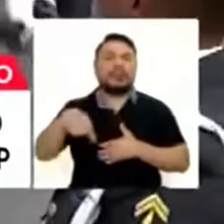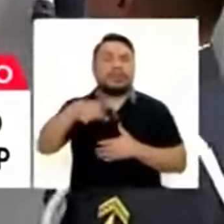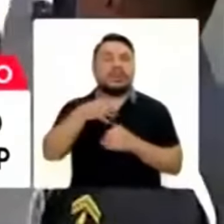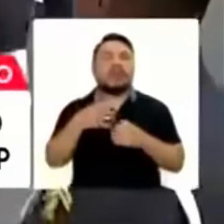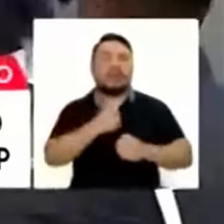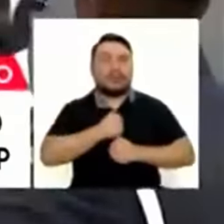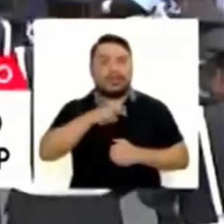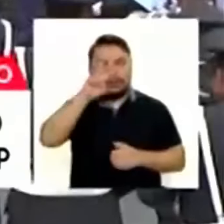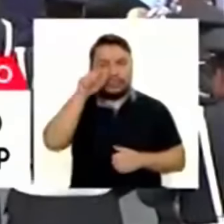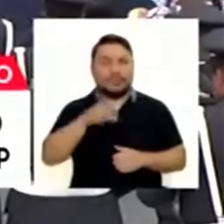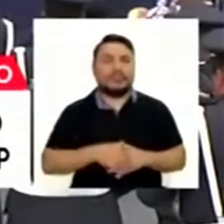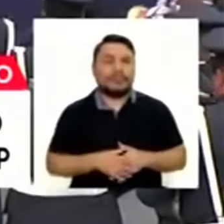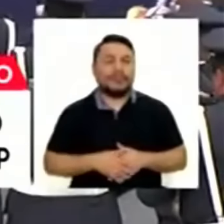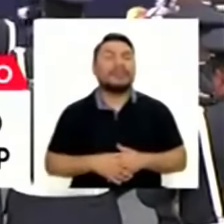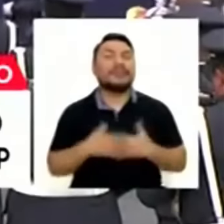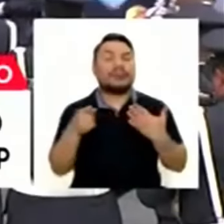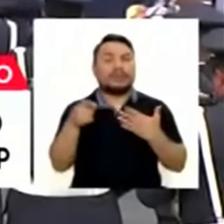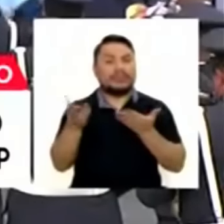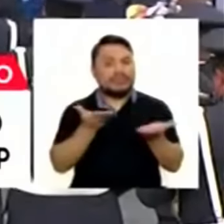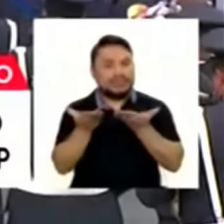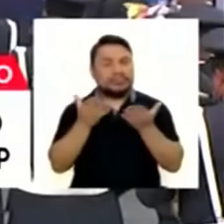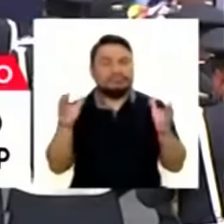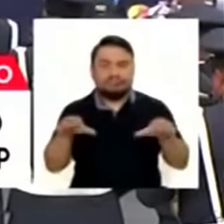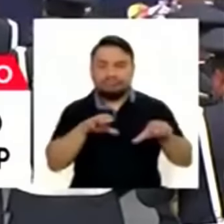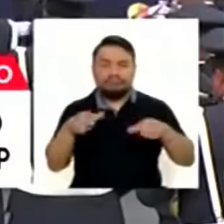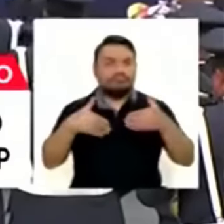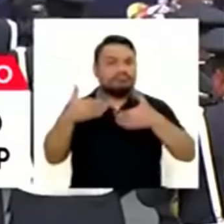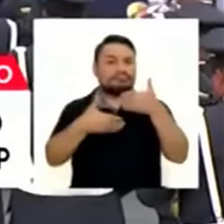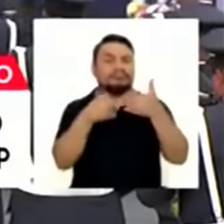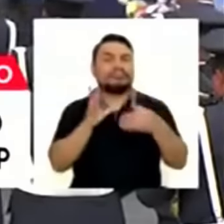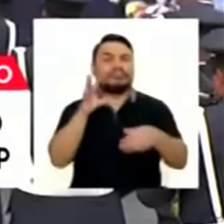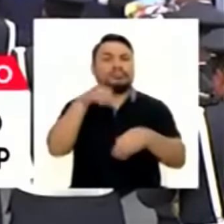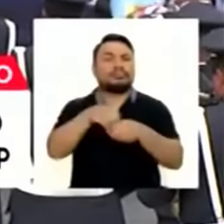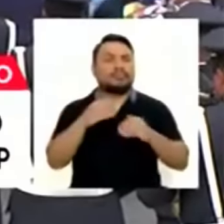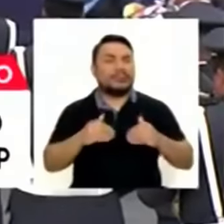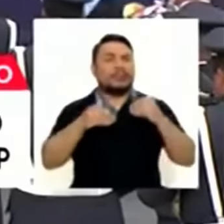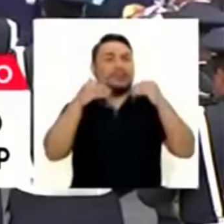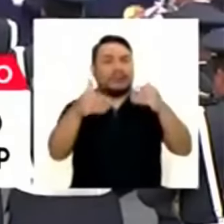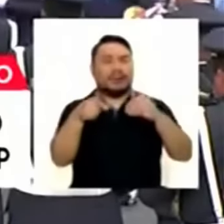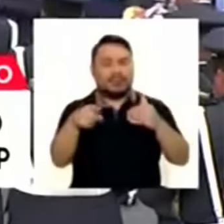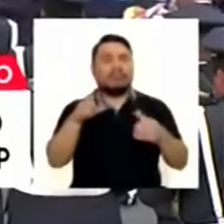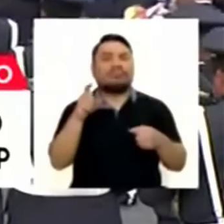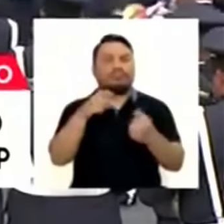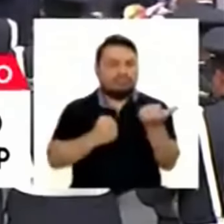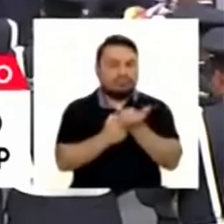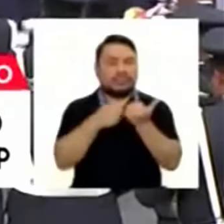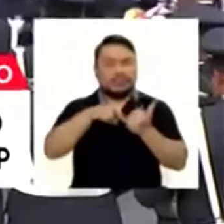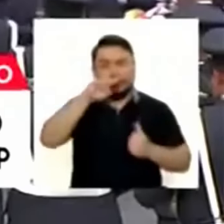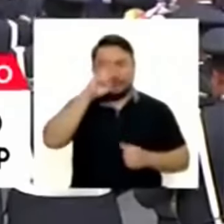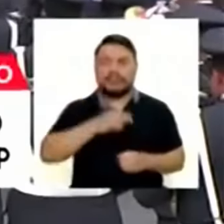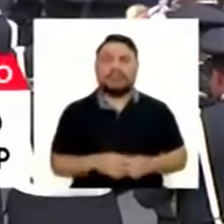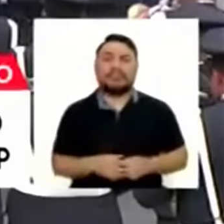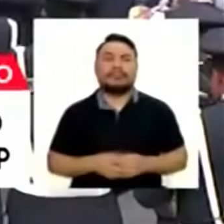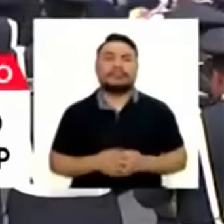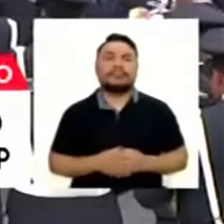Fuerza Aérea de Perú y que en el servicio activo contribuyeron a la grandeza de nuestra institución y del país.